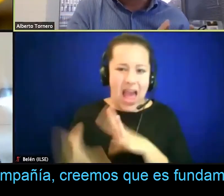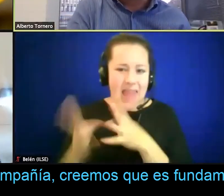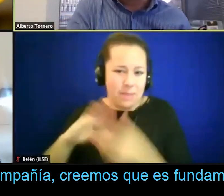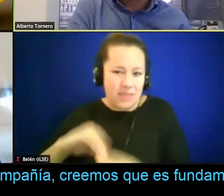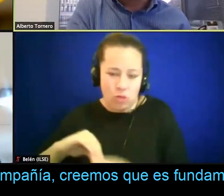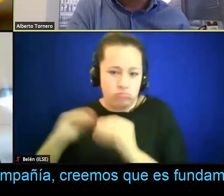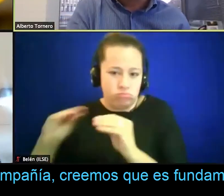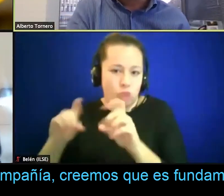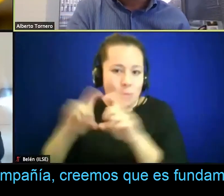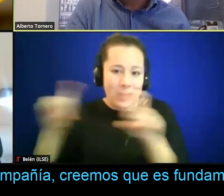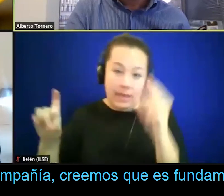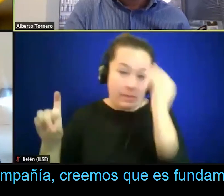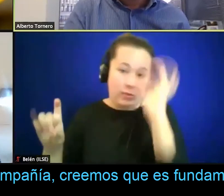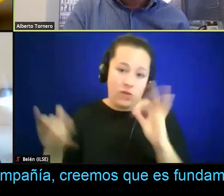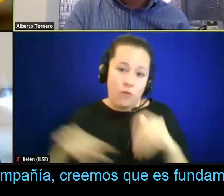eso creemos que es fundamental.